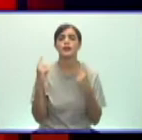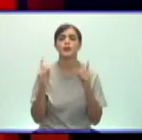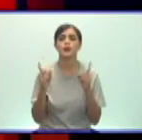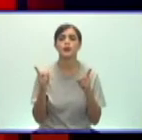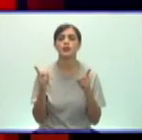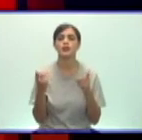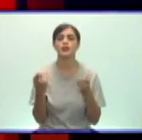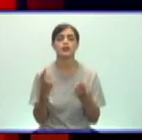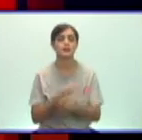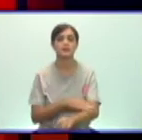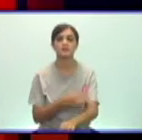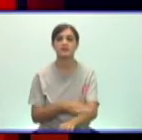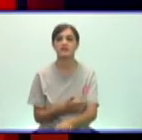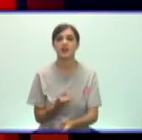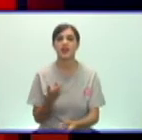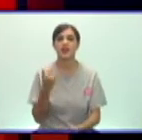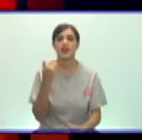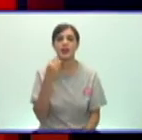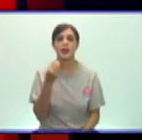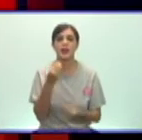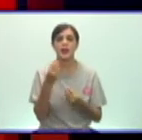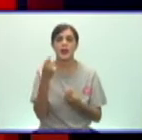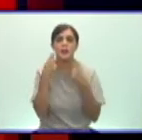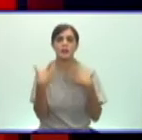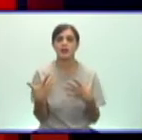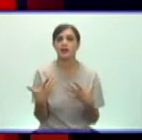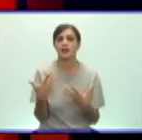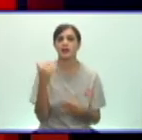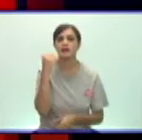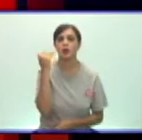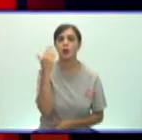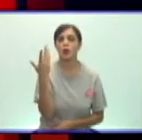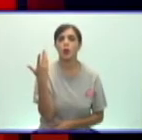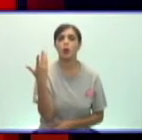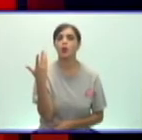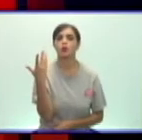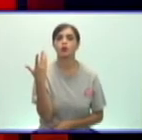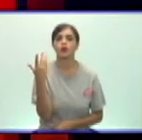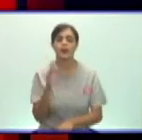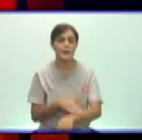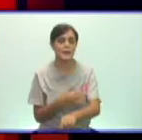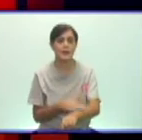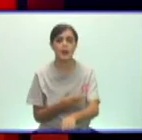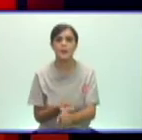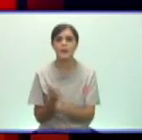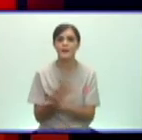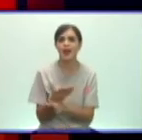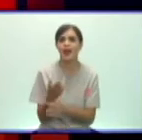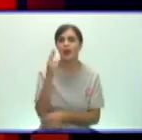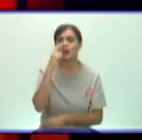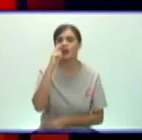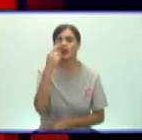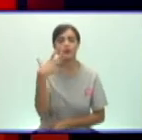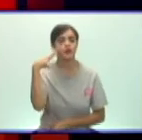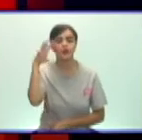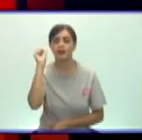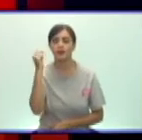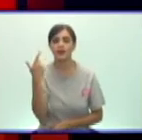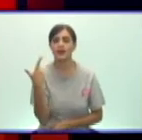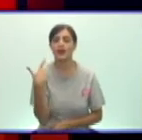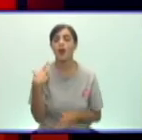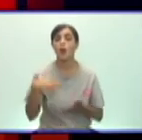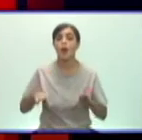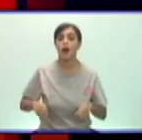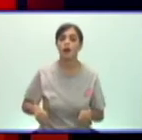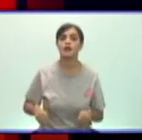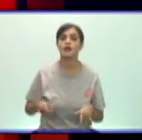racista, del fascismo que fue imponiendo Adolfo Hitler, y que cuántos aquellos que no entendían y que no aceptaban esa